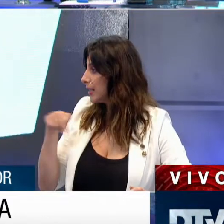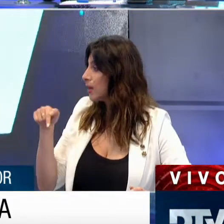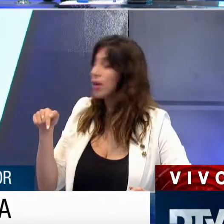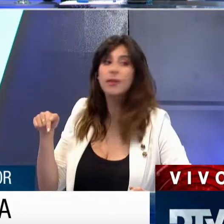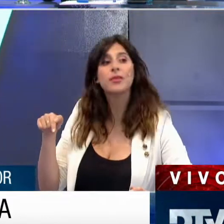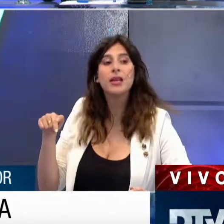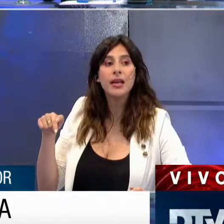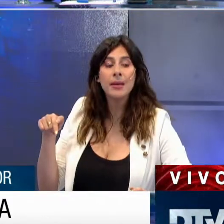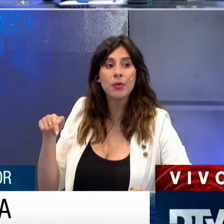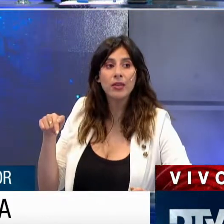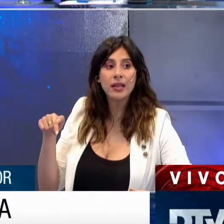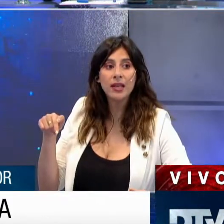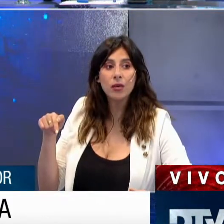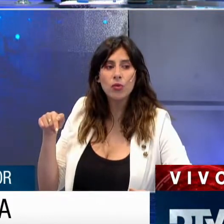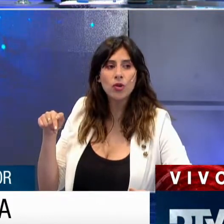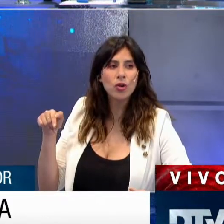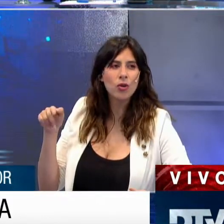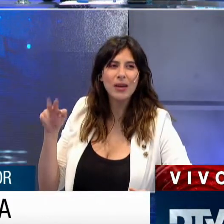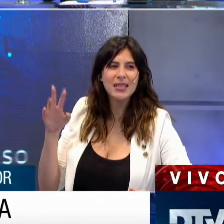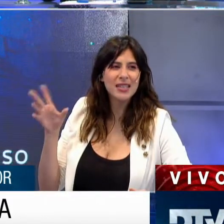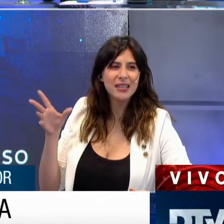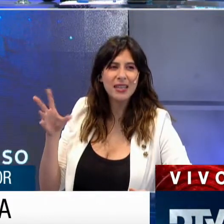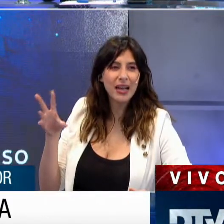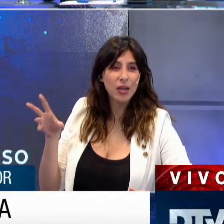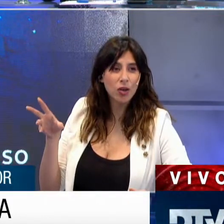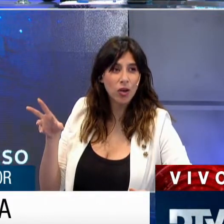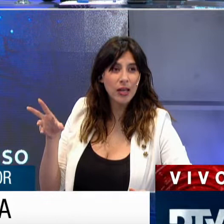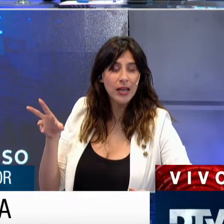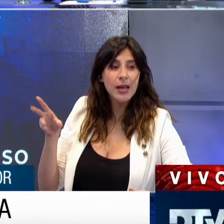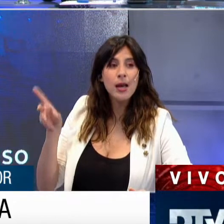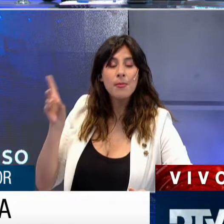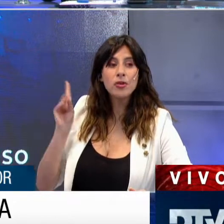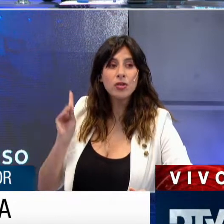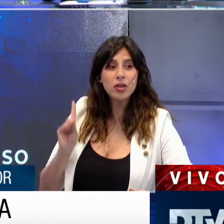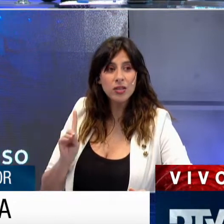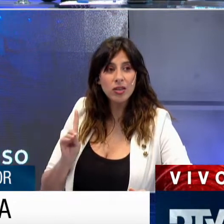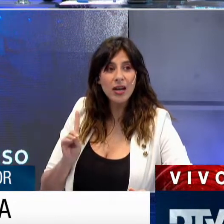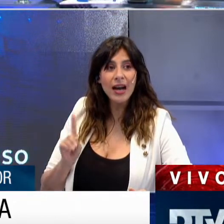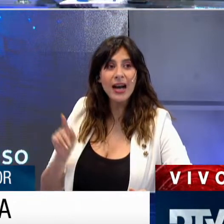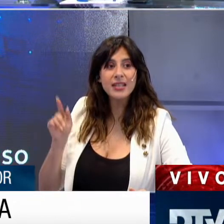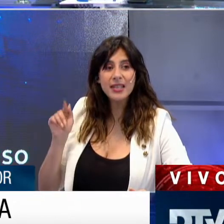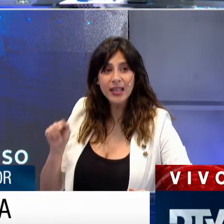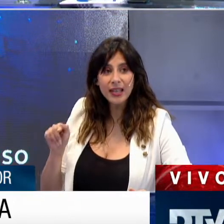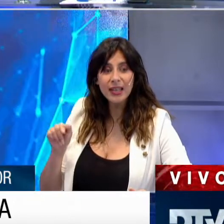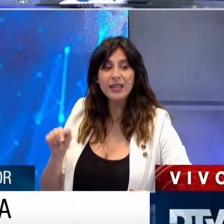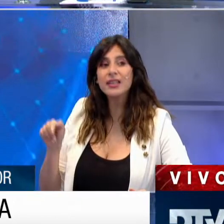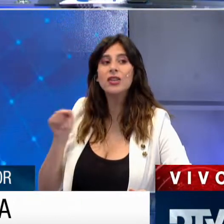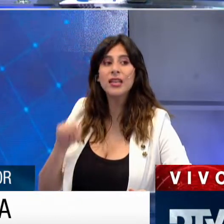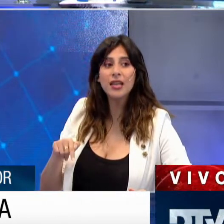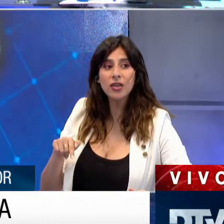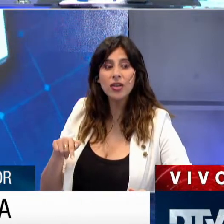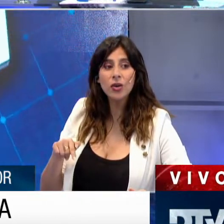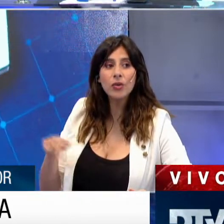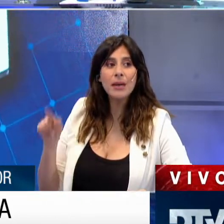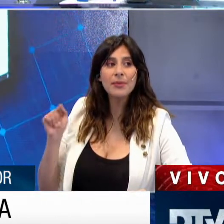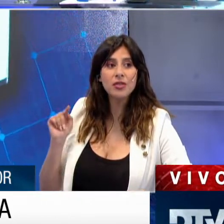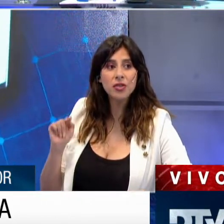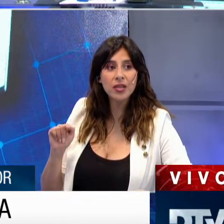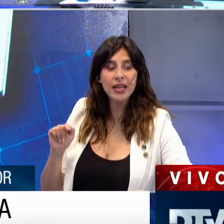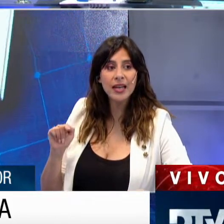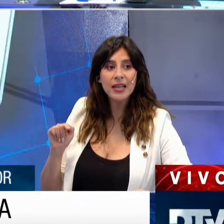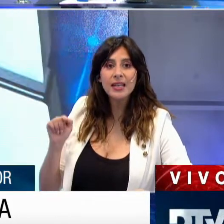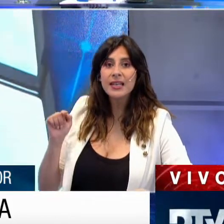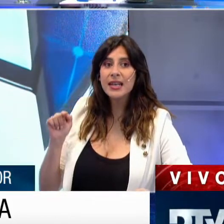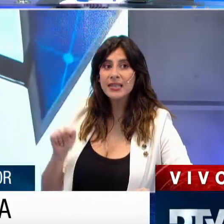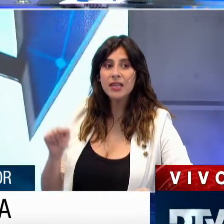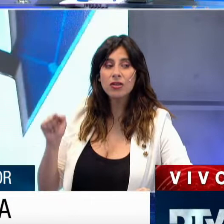en el obelisco, por tener 1,7 de alcohol. Pero no solo eso. Ayer en Río Negro, una